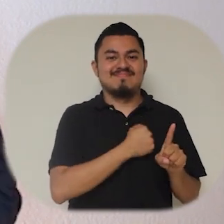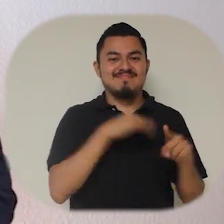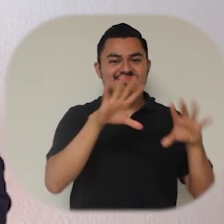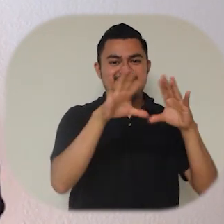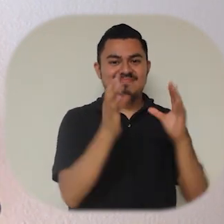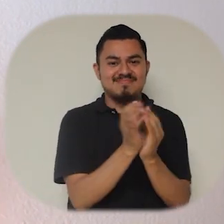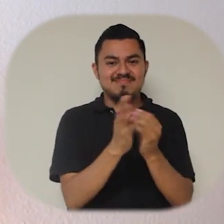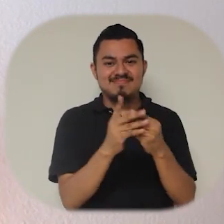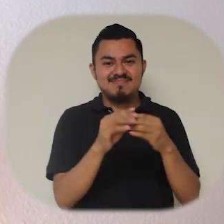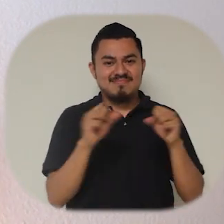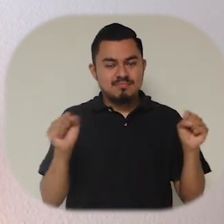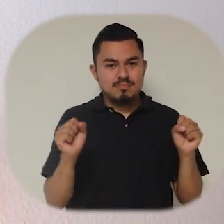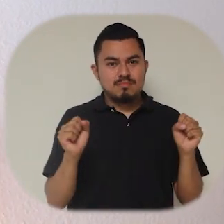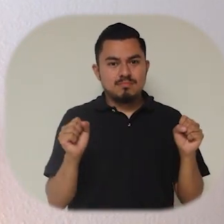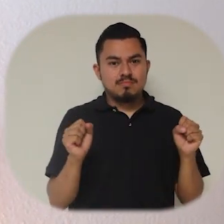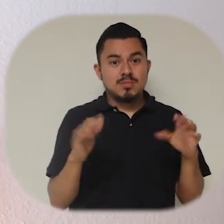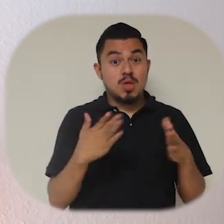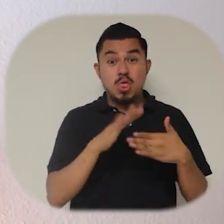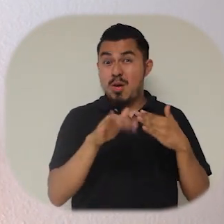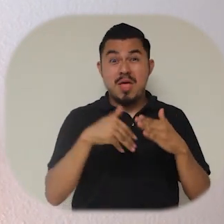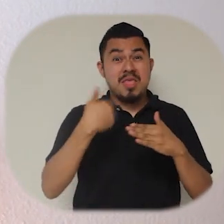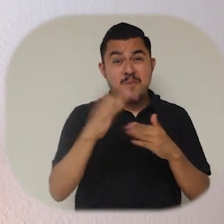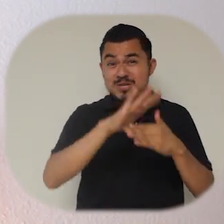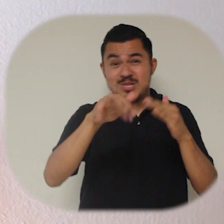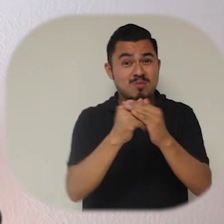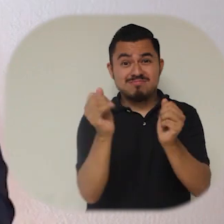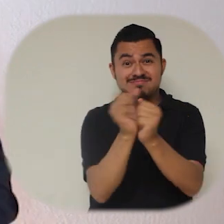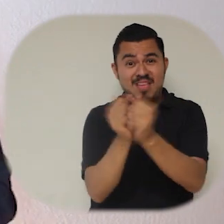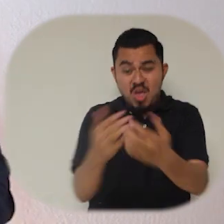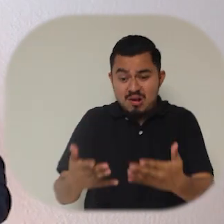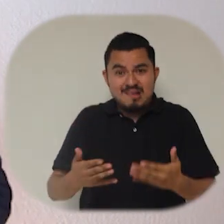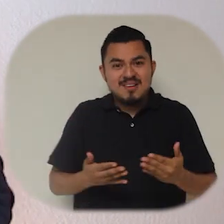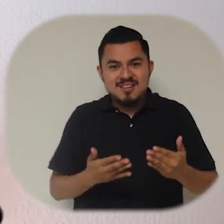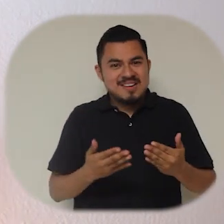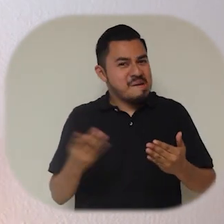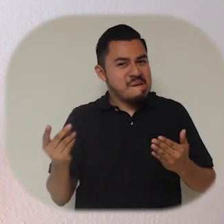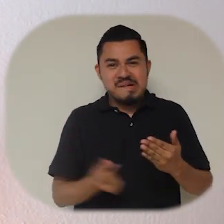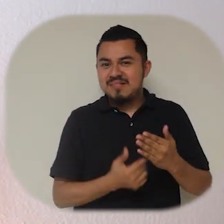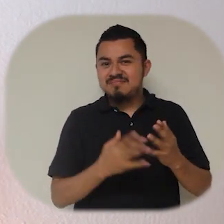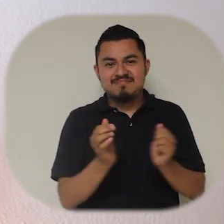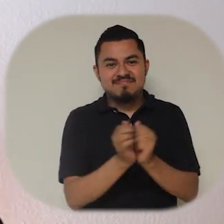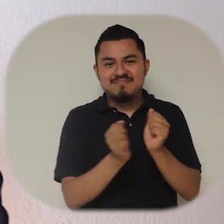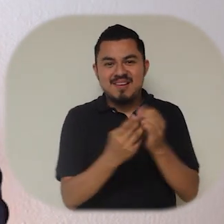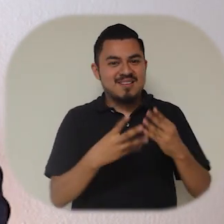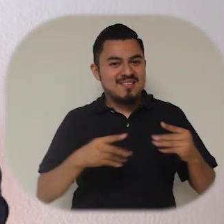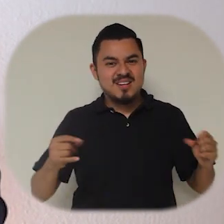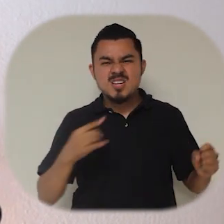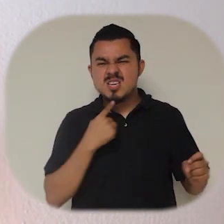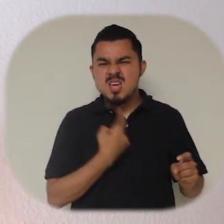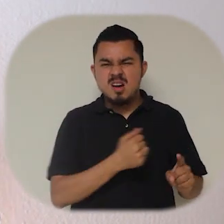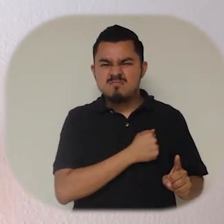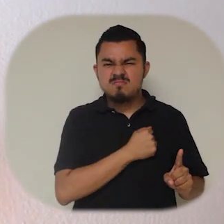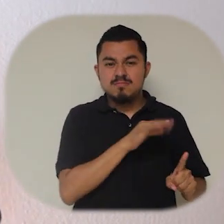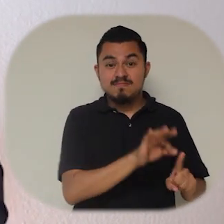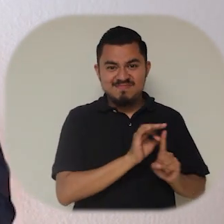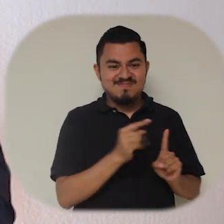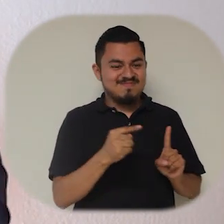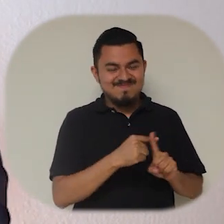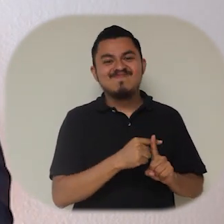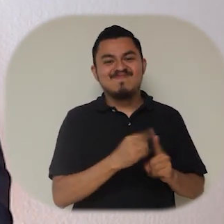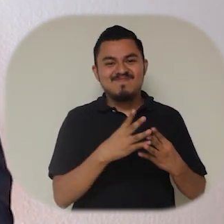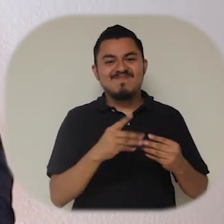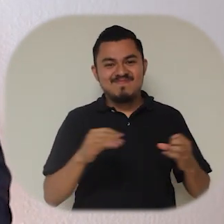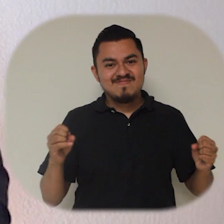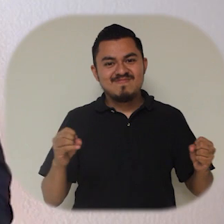es resuelto por el Mesías. Así que todos los problemas que vienen por consecuente serían resueltos por el Mesías. Así que incluso el decir